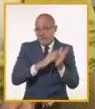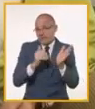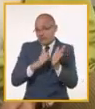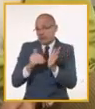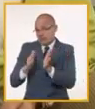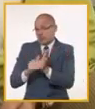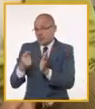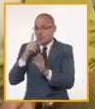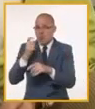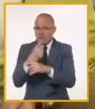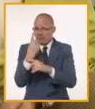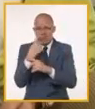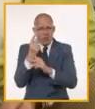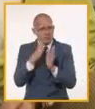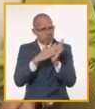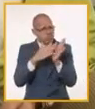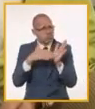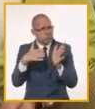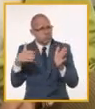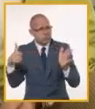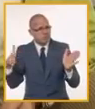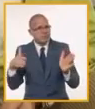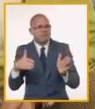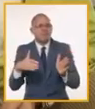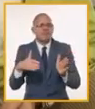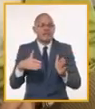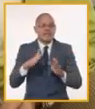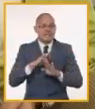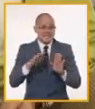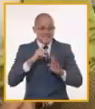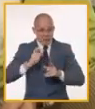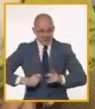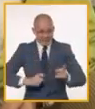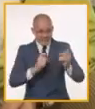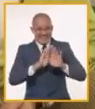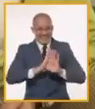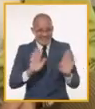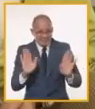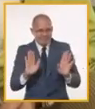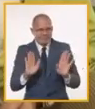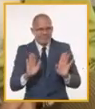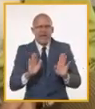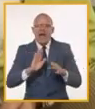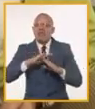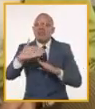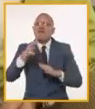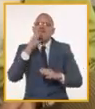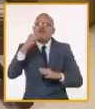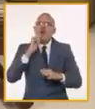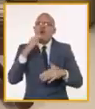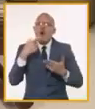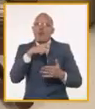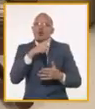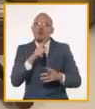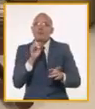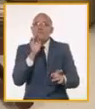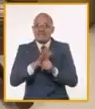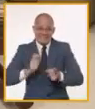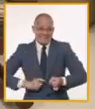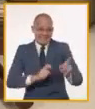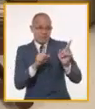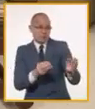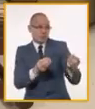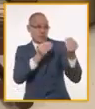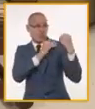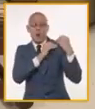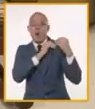Departamento de Sanidad, sirvió luego para cuando sería el futuro ministro de Salud de la... Bueno,